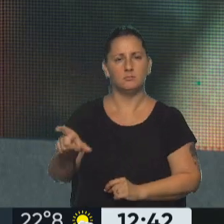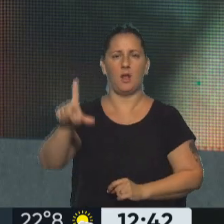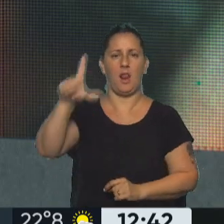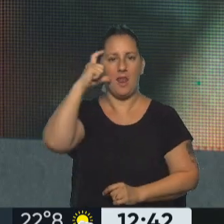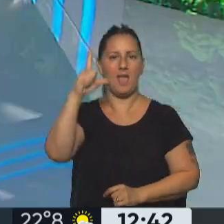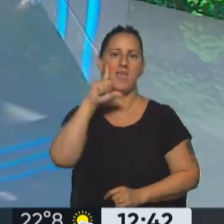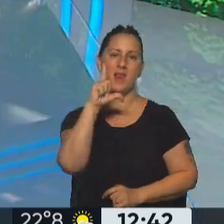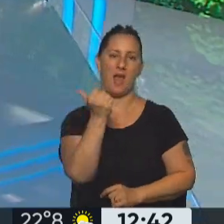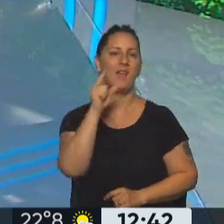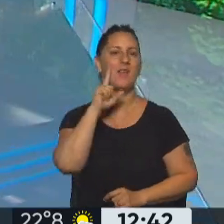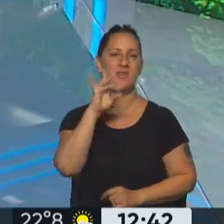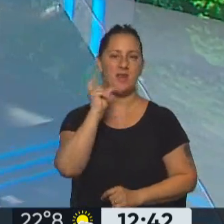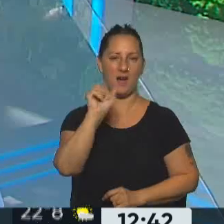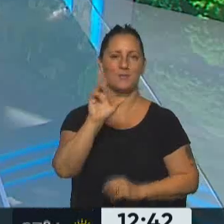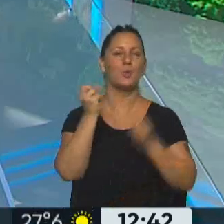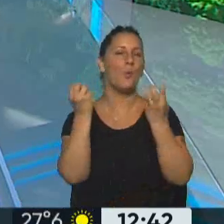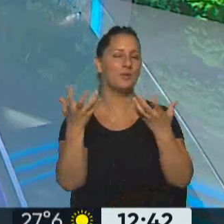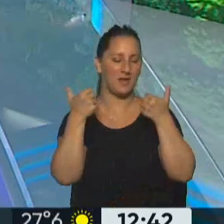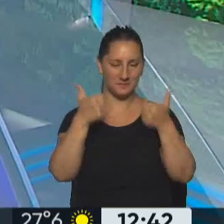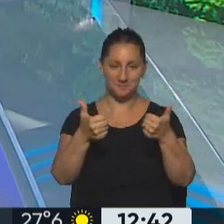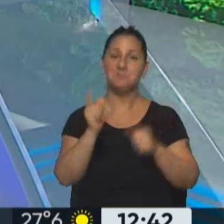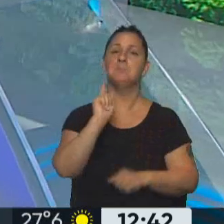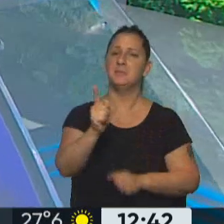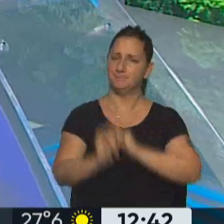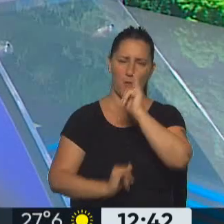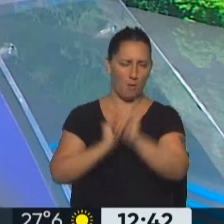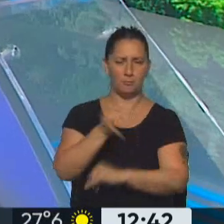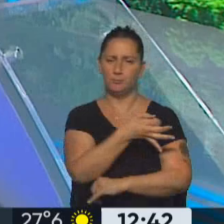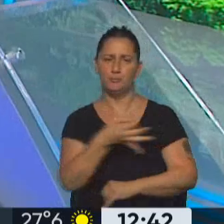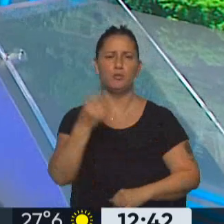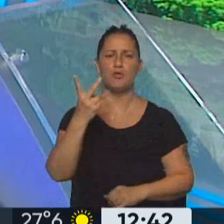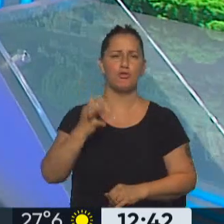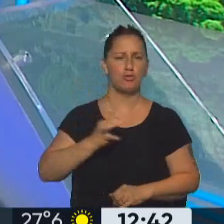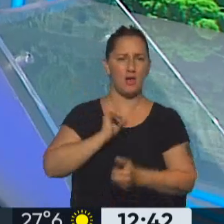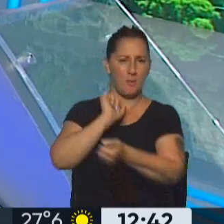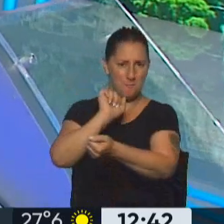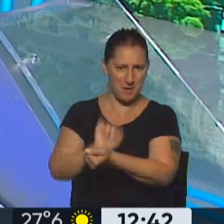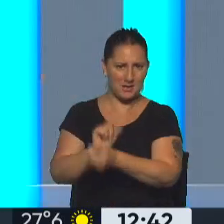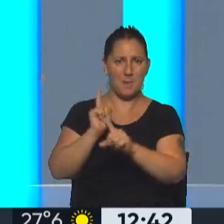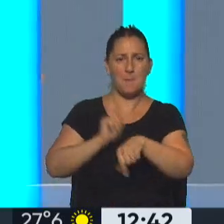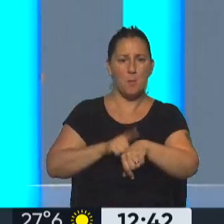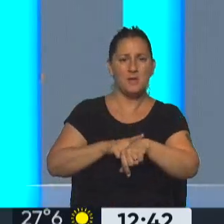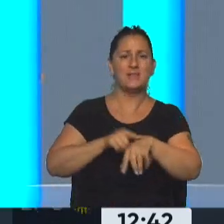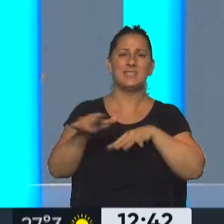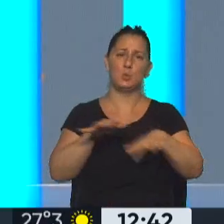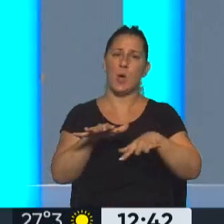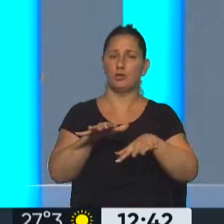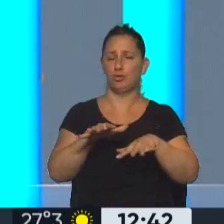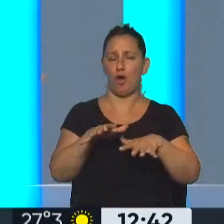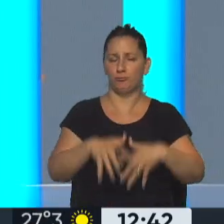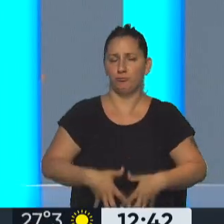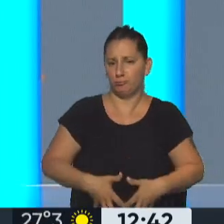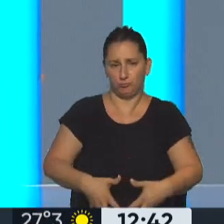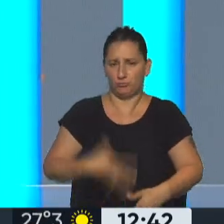a leylader cómo estás ley bien Vero bien como vos decías no dos años detenida una mujer que tuvo un evento tétrico que en otras palabras